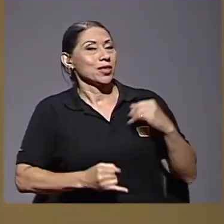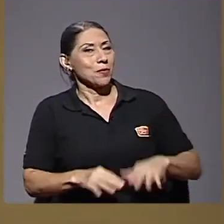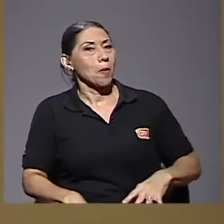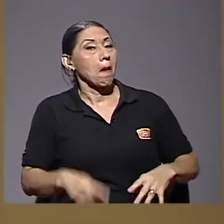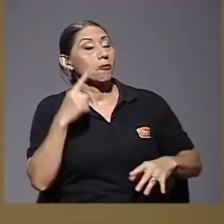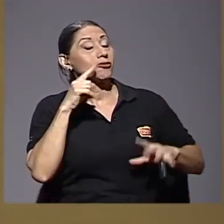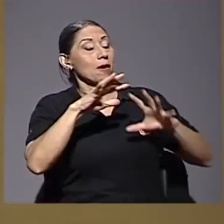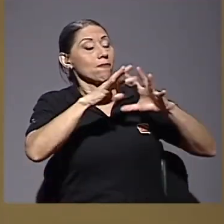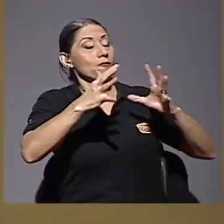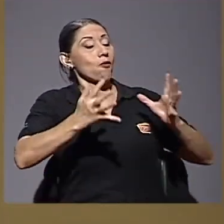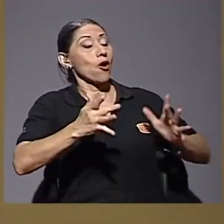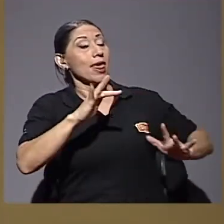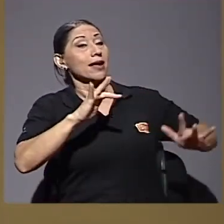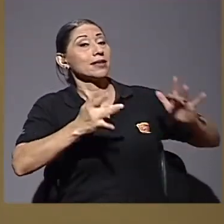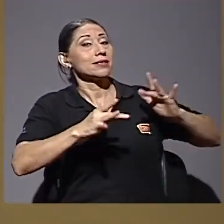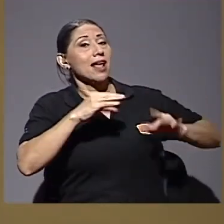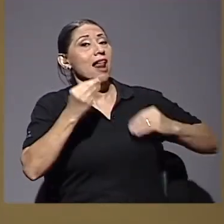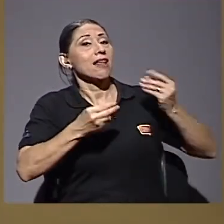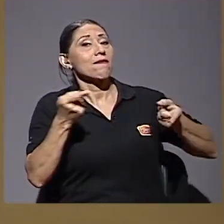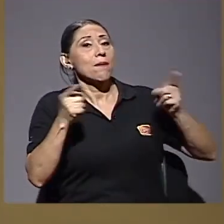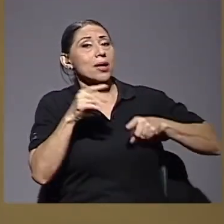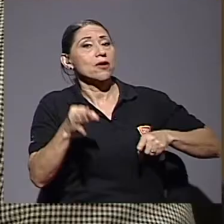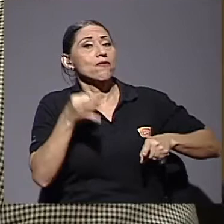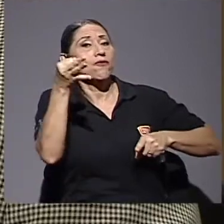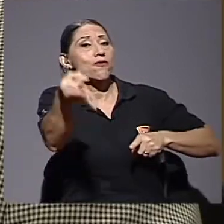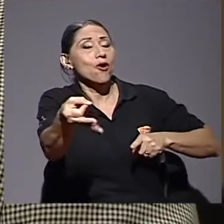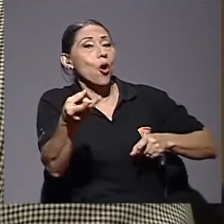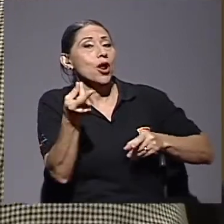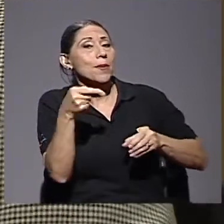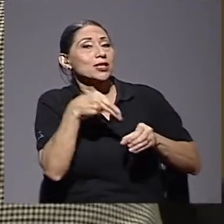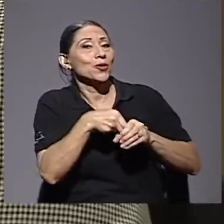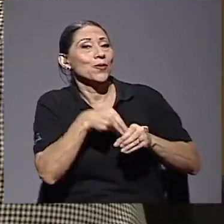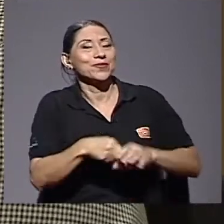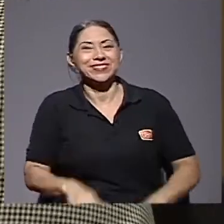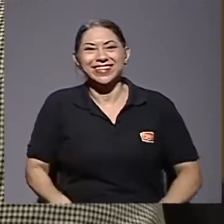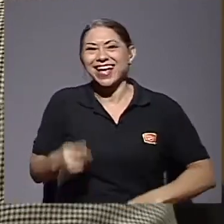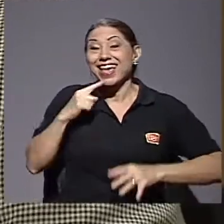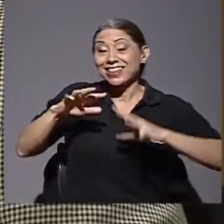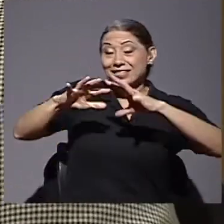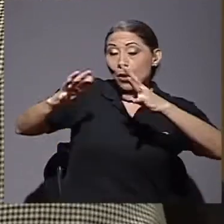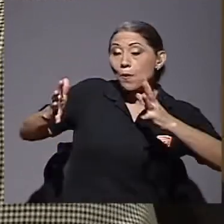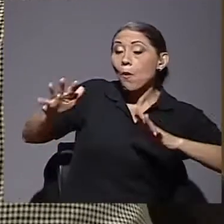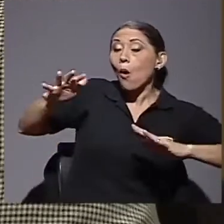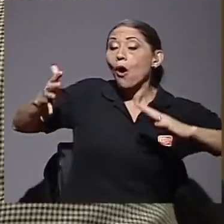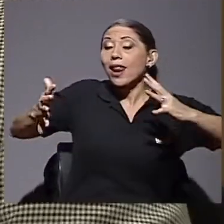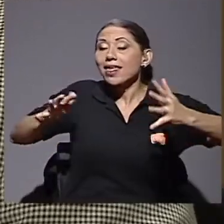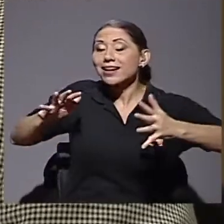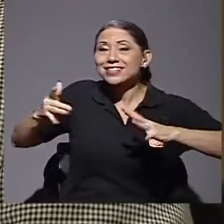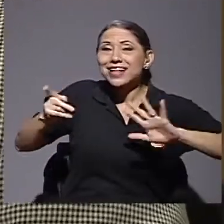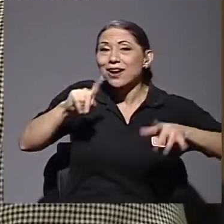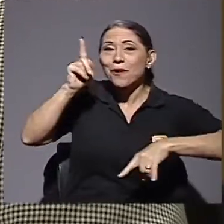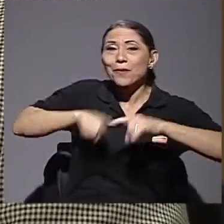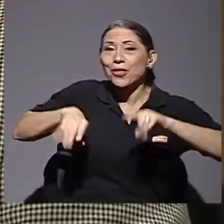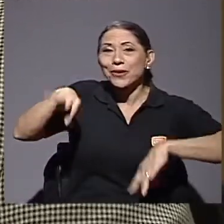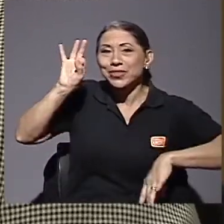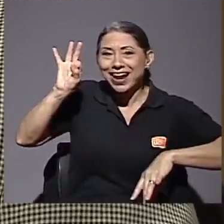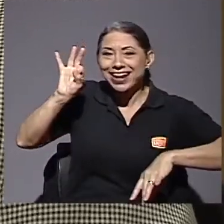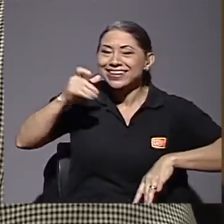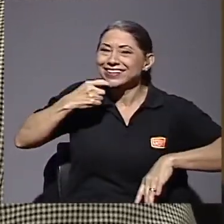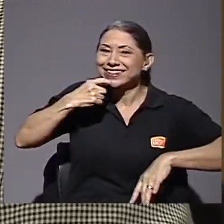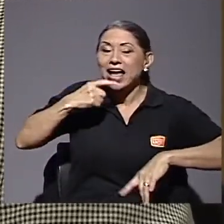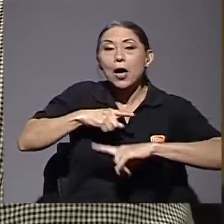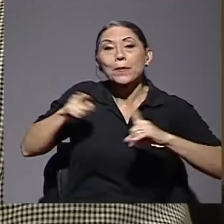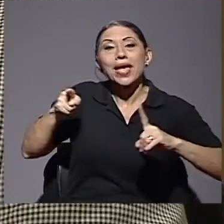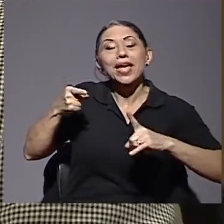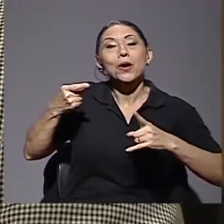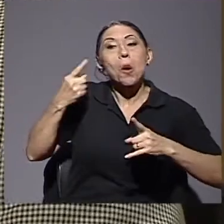que va a evolucionar el precio internacional del crudo? Bueno, la bola de cristal no he podido encontrar, pero los pronósticos que